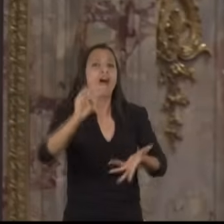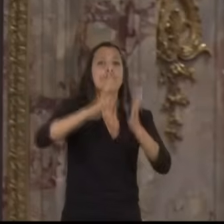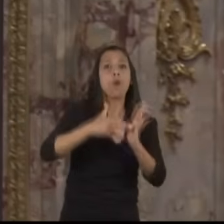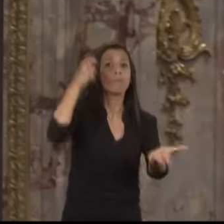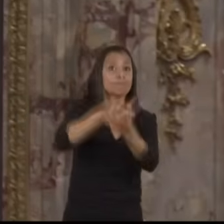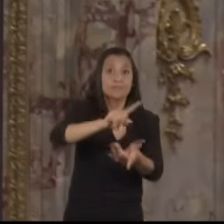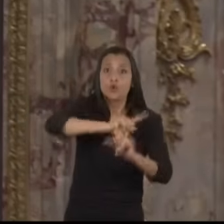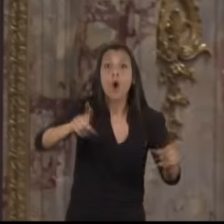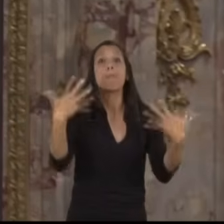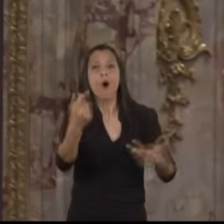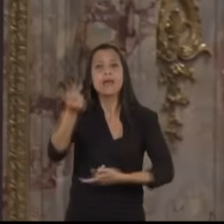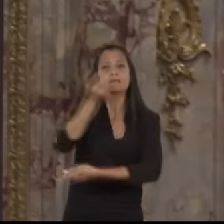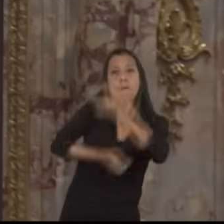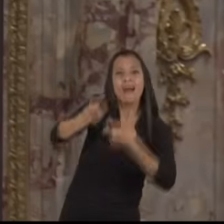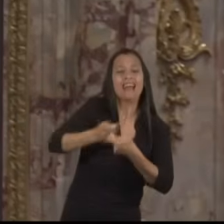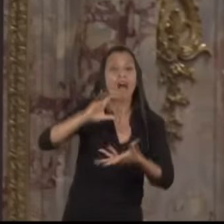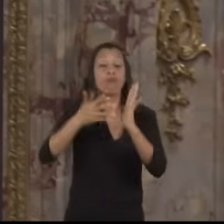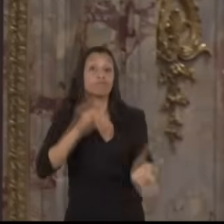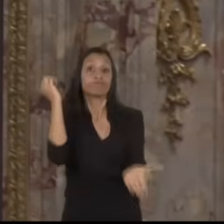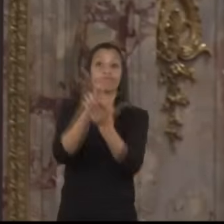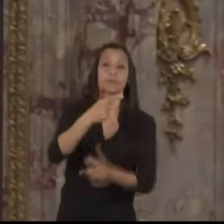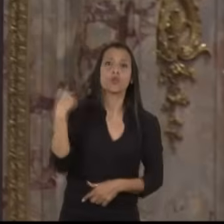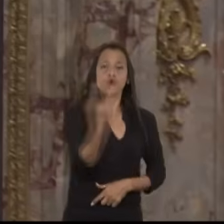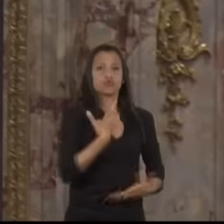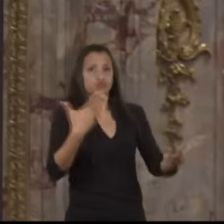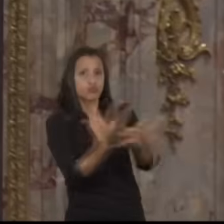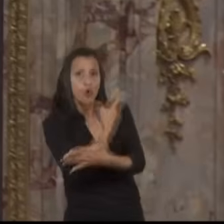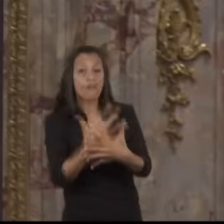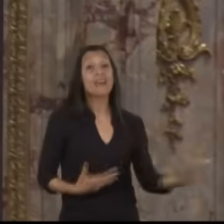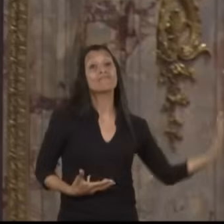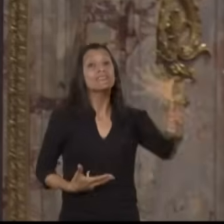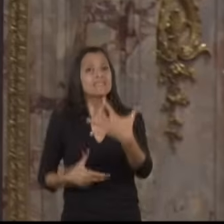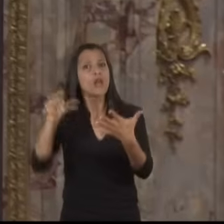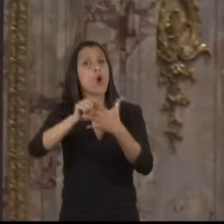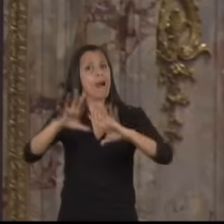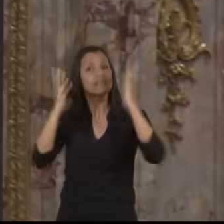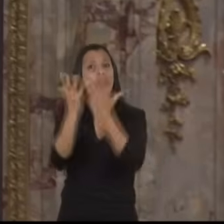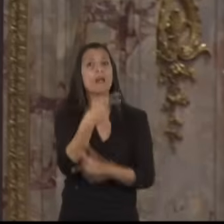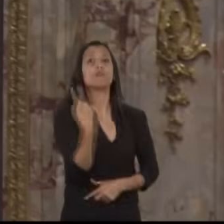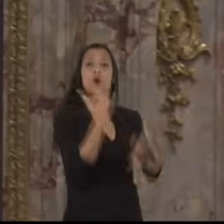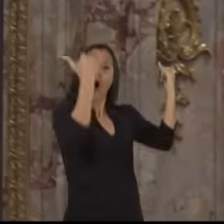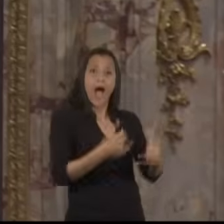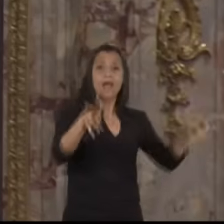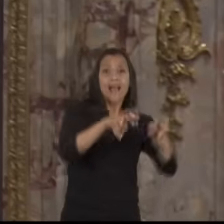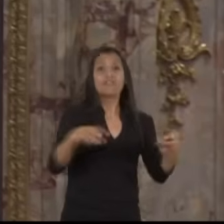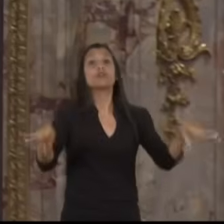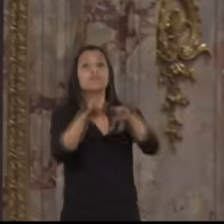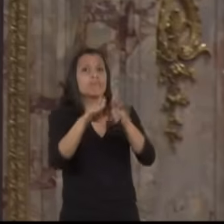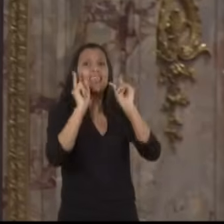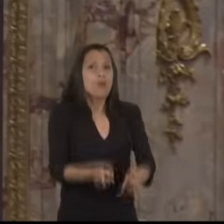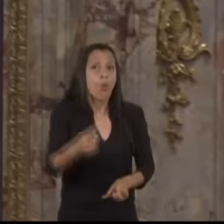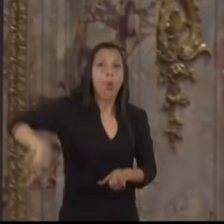el cual los mercados nos castigan, aún siendo uno de los 5 países en el mundo que tienen equilibrio fiscal.